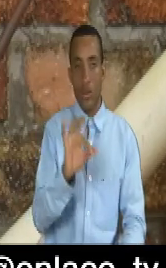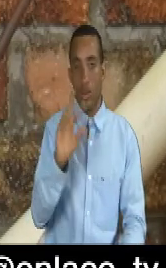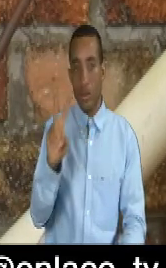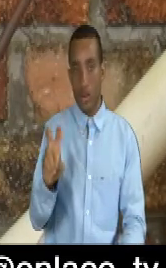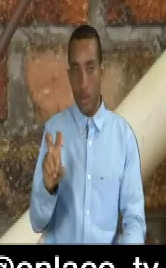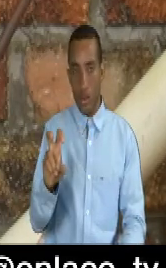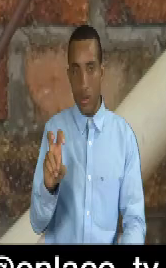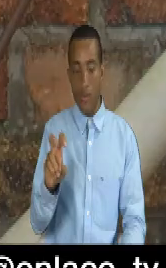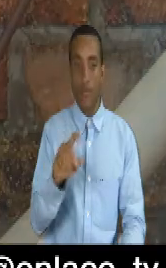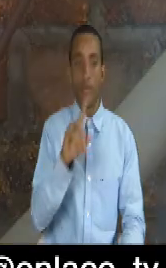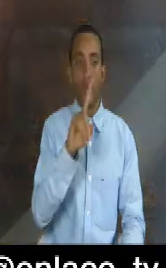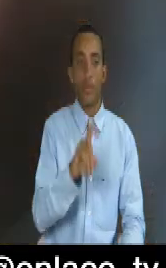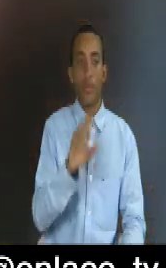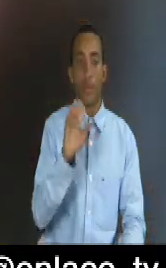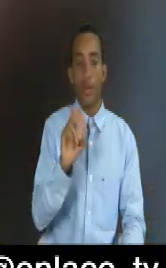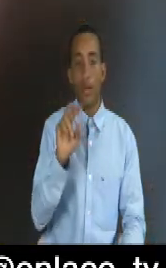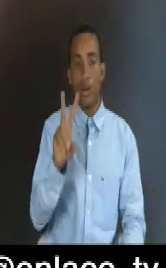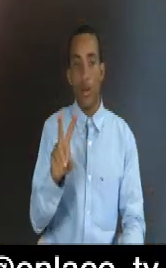313-605-4187 y al